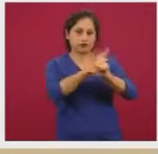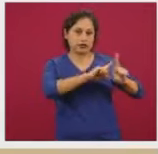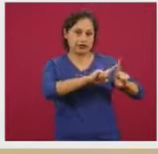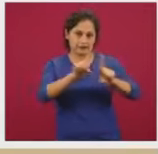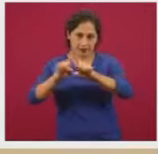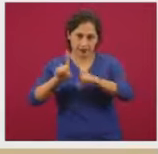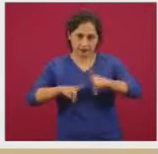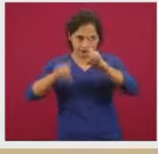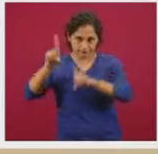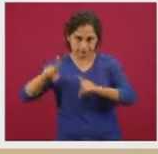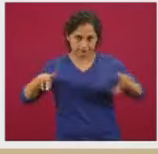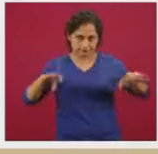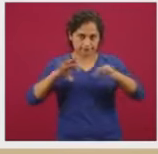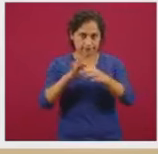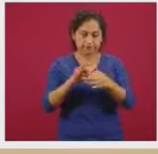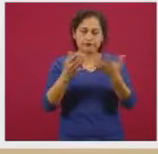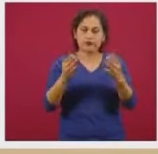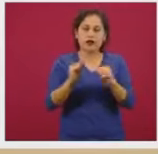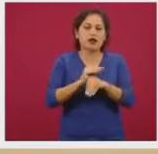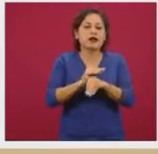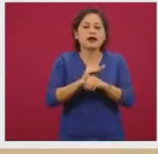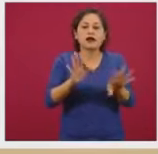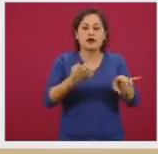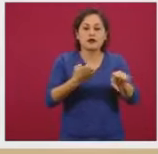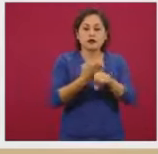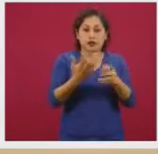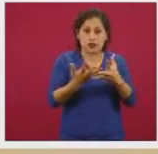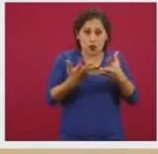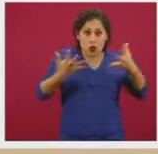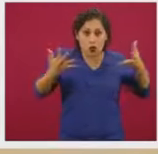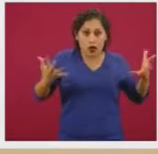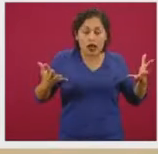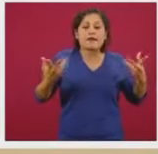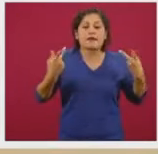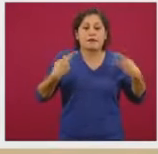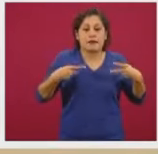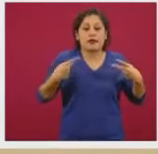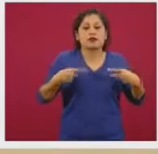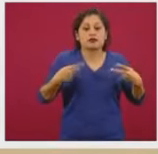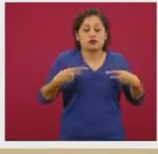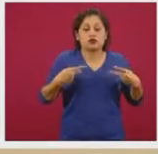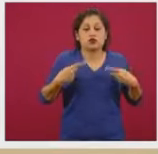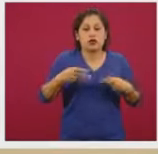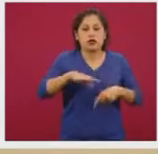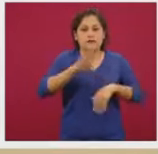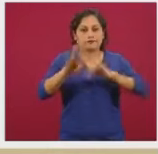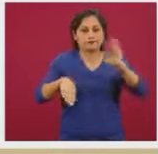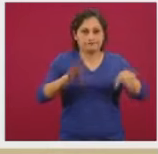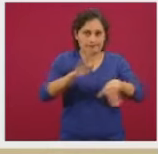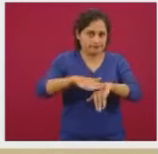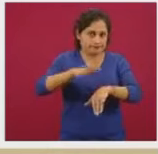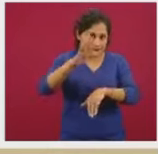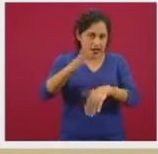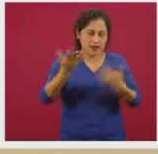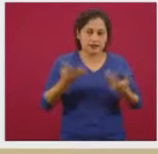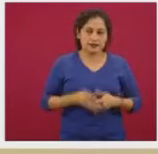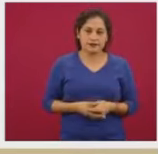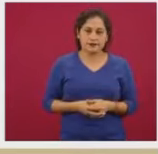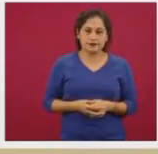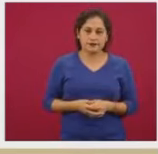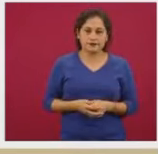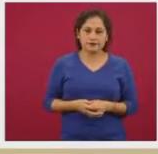Obviamente estados más grandes tienen un número mayor absoluto de defunciones esperadas y observadas y vamos a ver